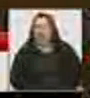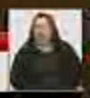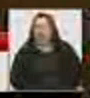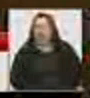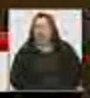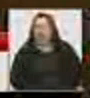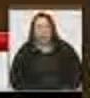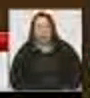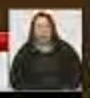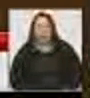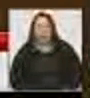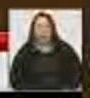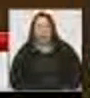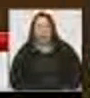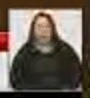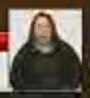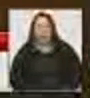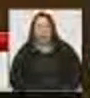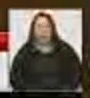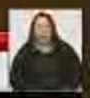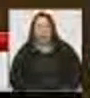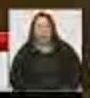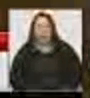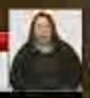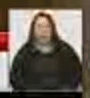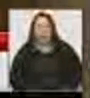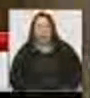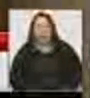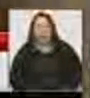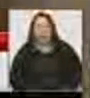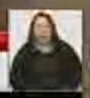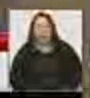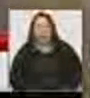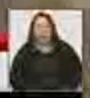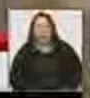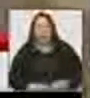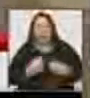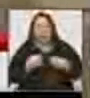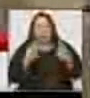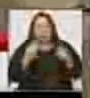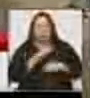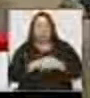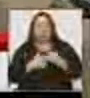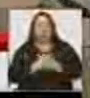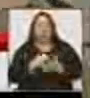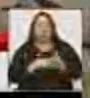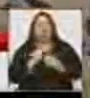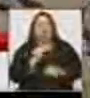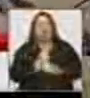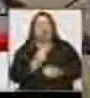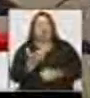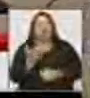presidente. Yo, totalmente de acuerdo en la aplicación de la ampliación del REJ.